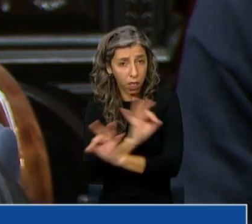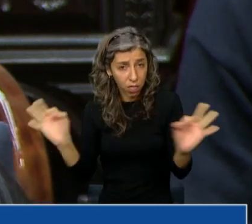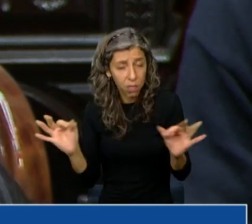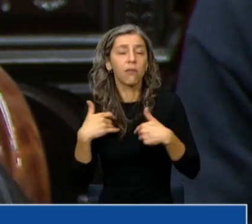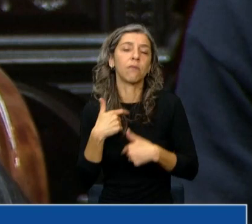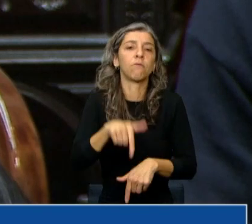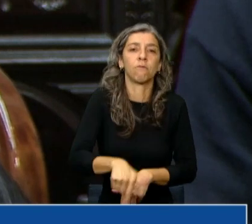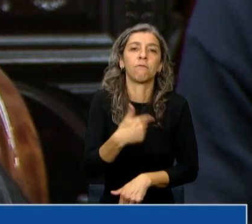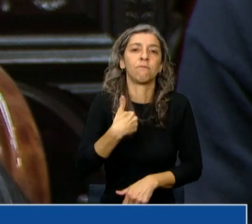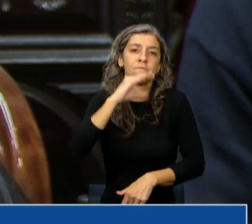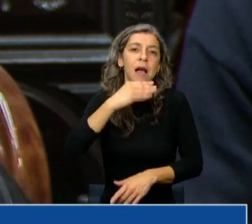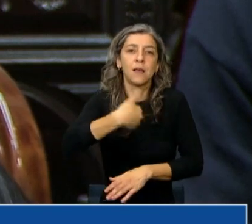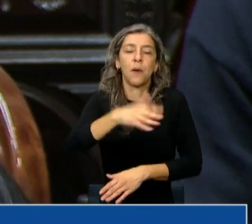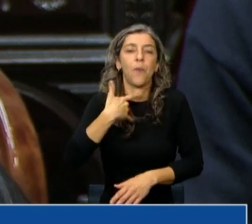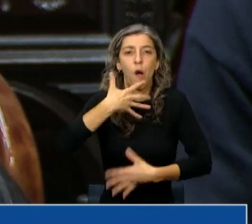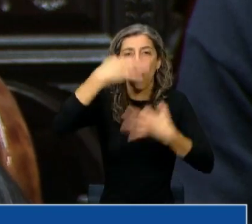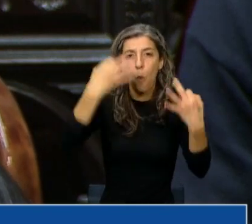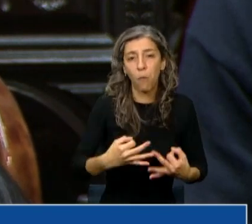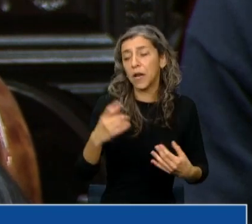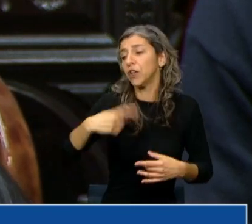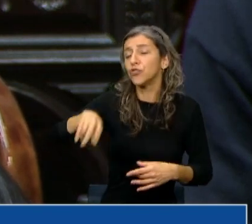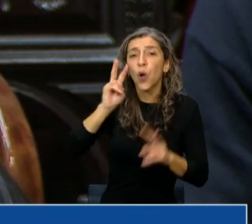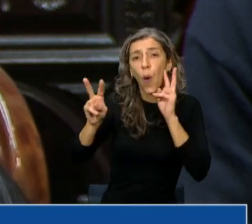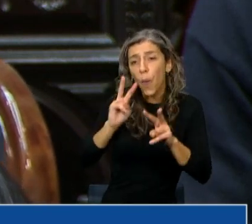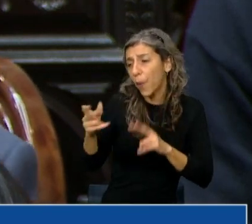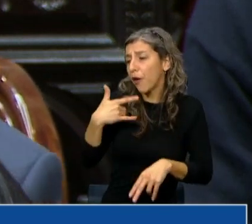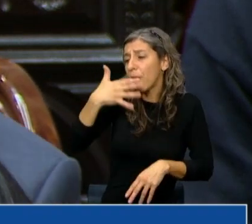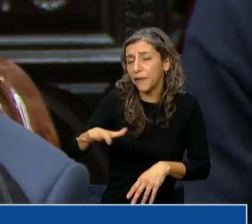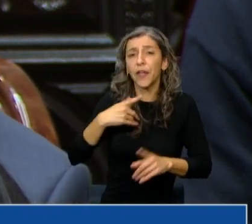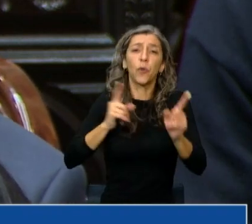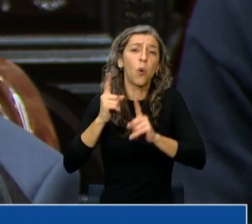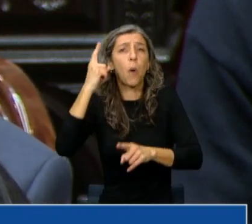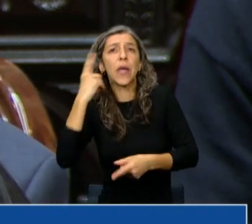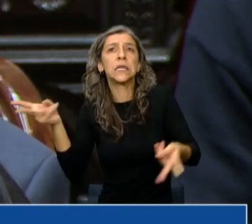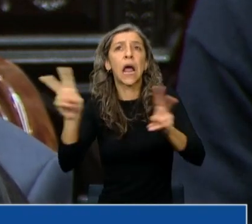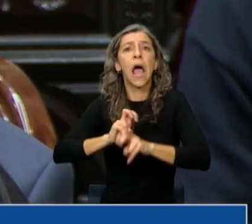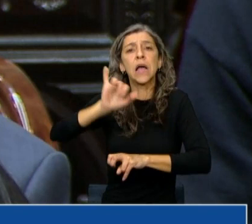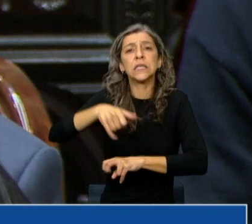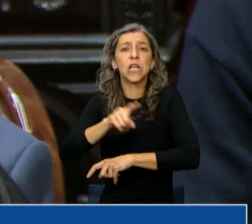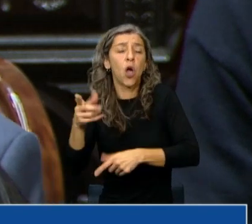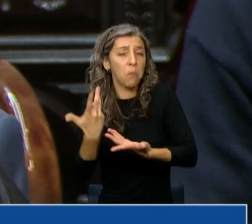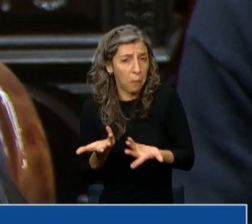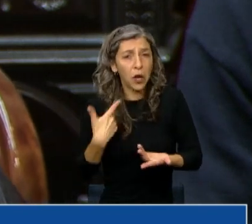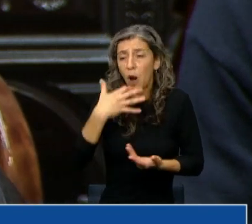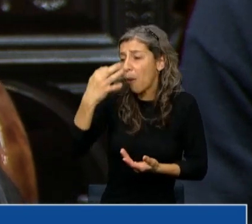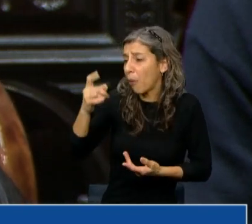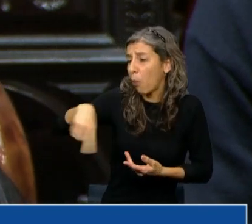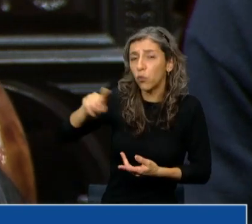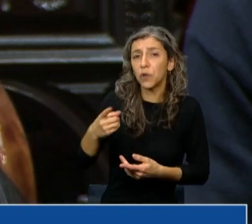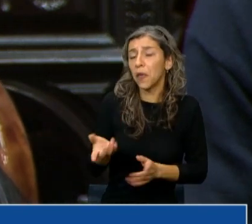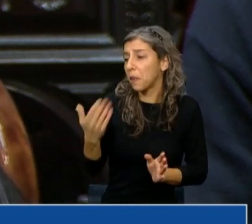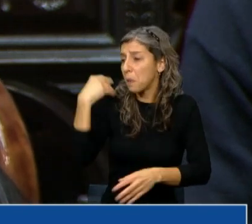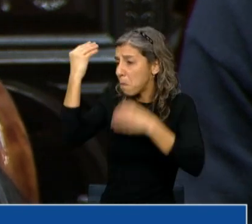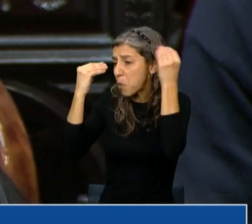he visto muy preocupados por el impacto fiscal de esta medida. ¿Será porque este beneficio es para los trabajadores? ¿Por qué no los vi